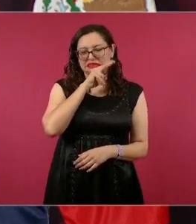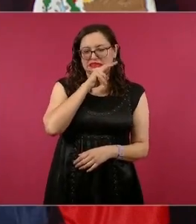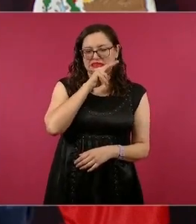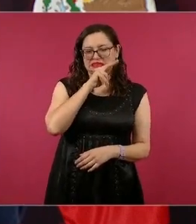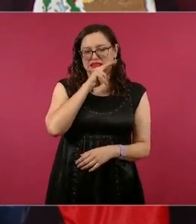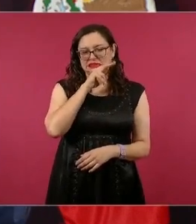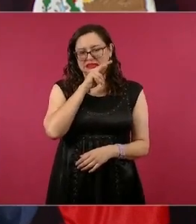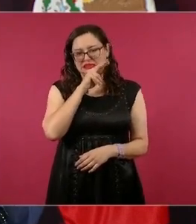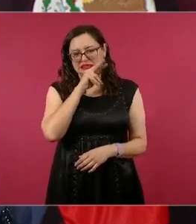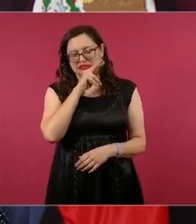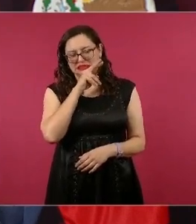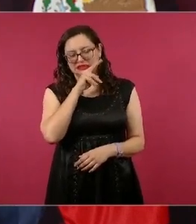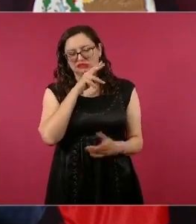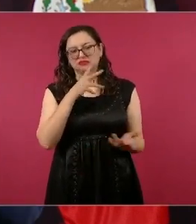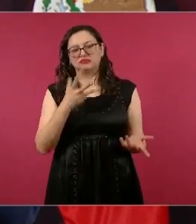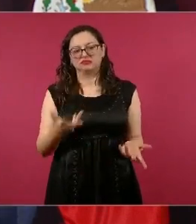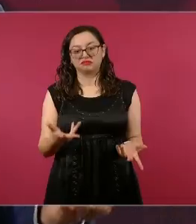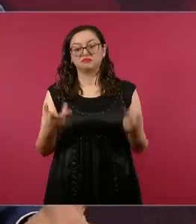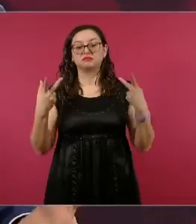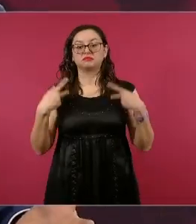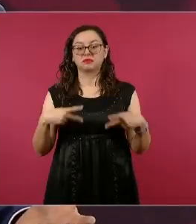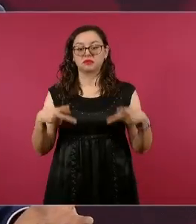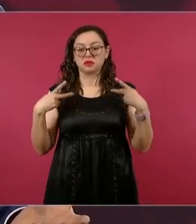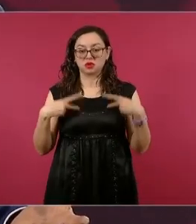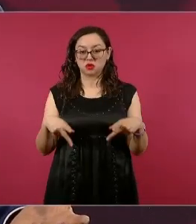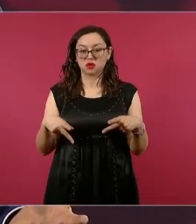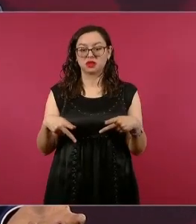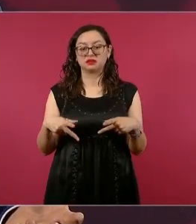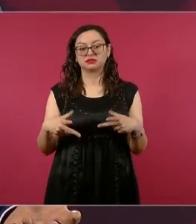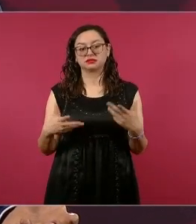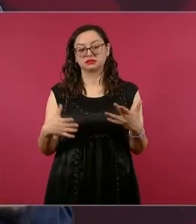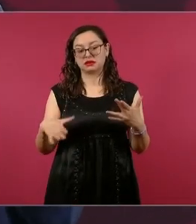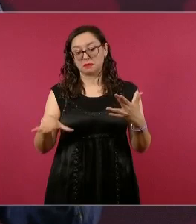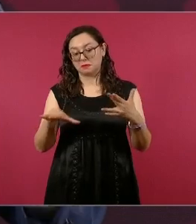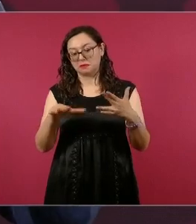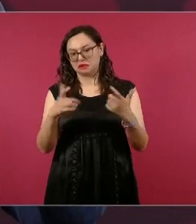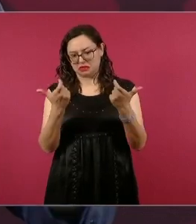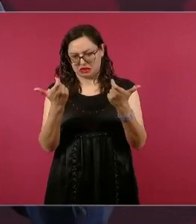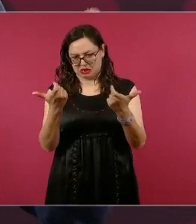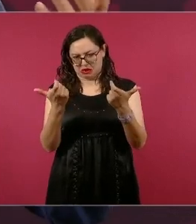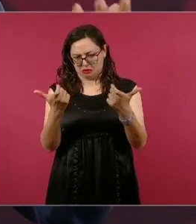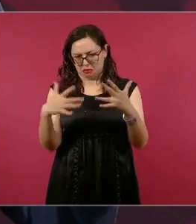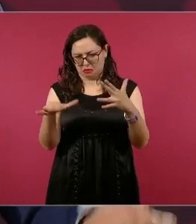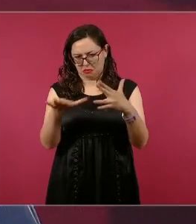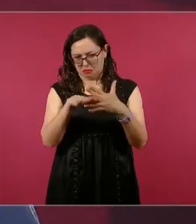es gente buena, de clase media, que